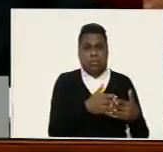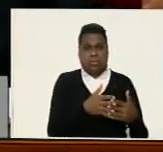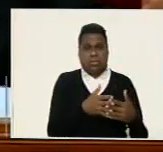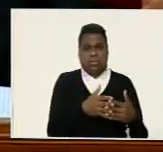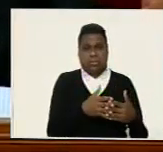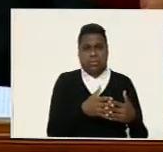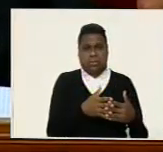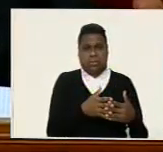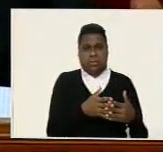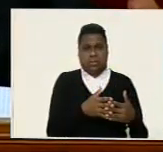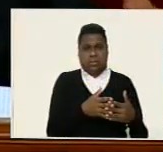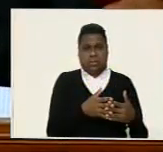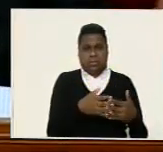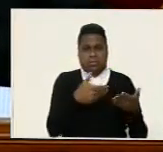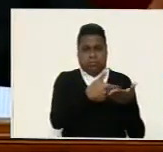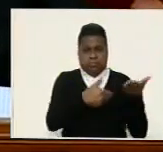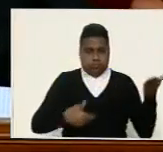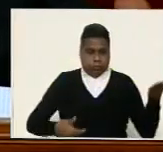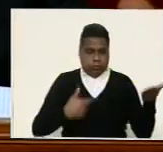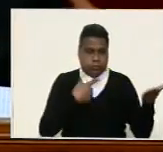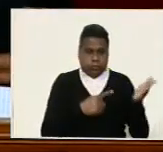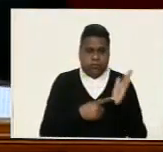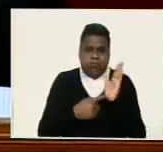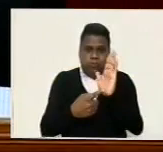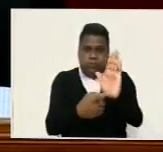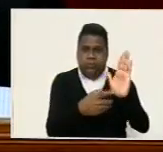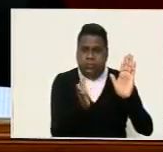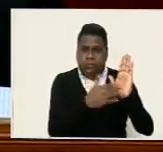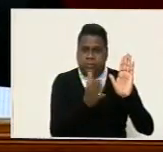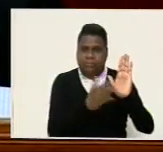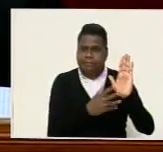saca, emite unas locuras como las que ha venido sacando.